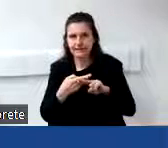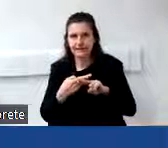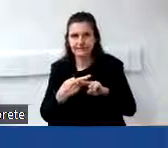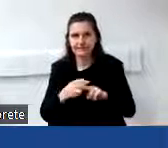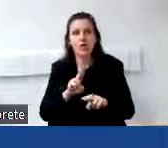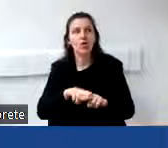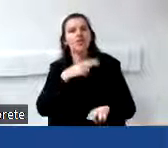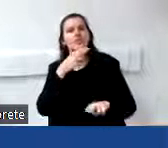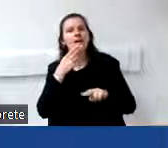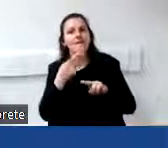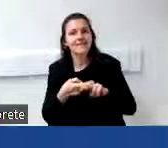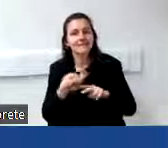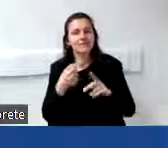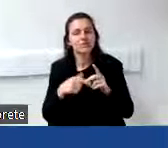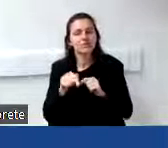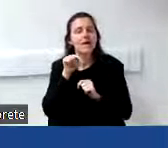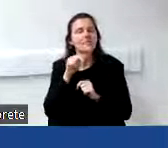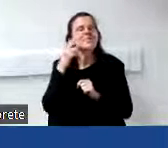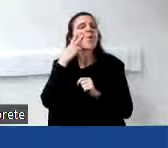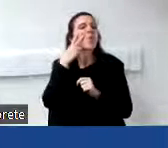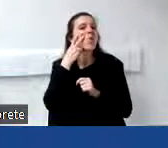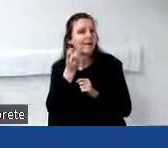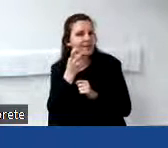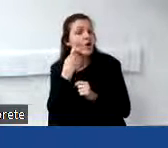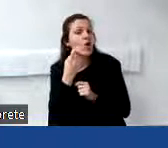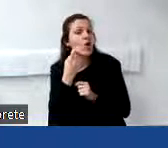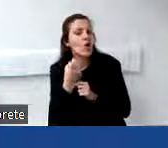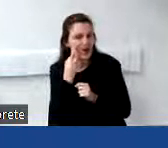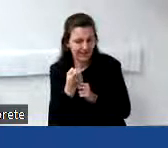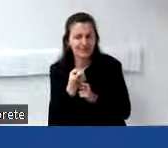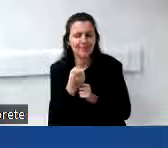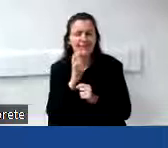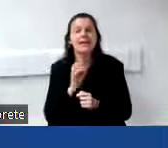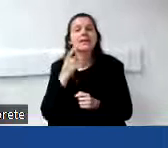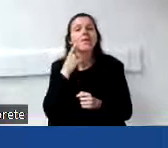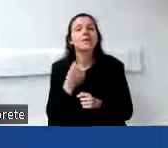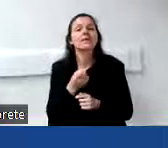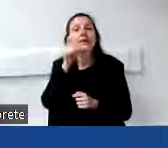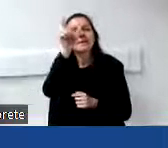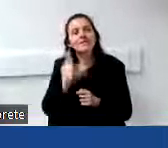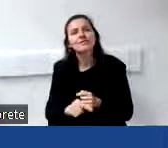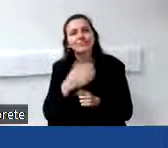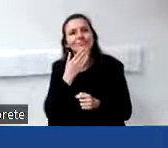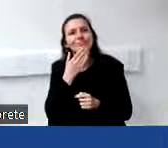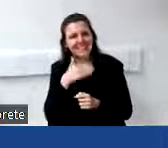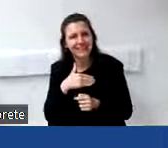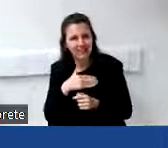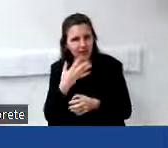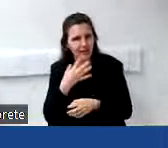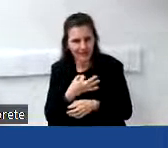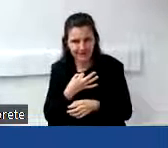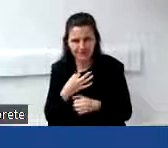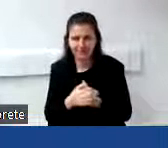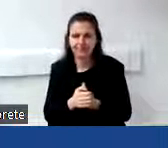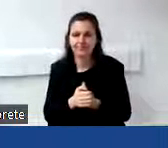persona logró comprender lo que se dijo, si entendieron, si tienen alguna pregunta. Si... Todo